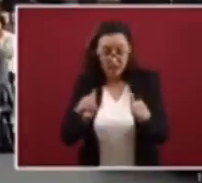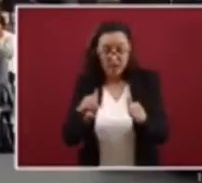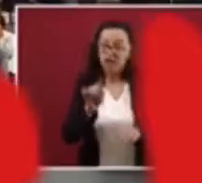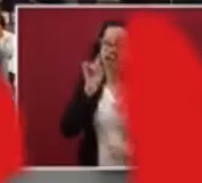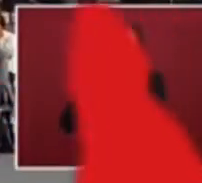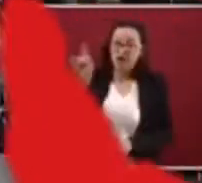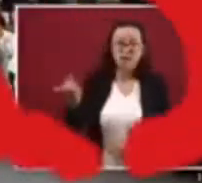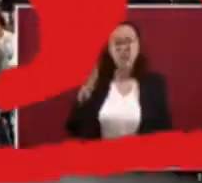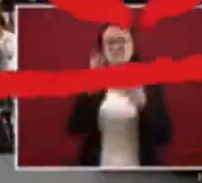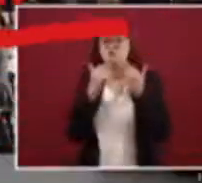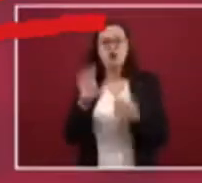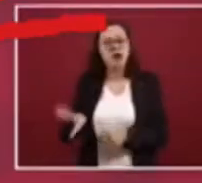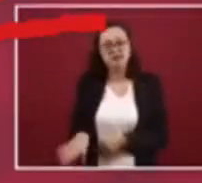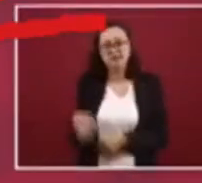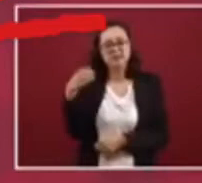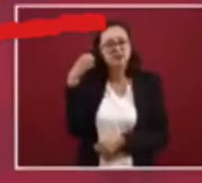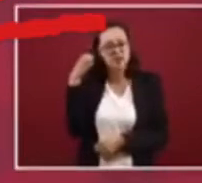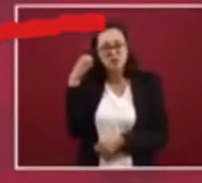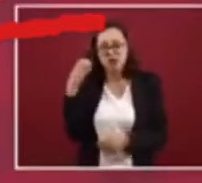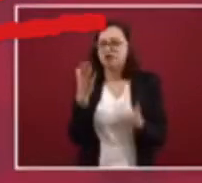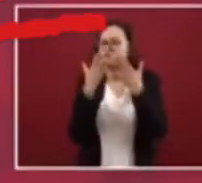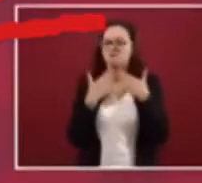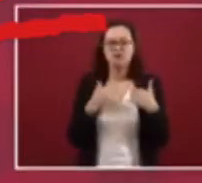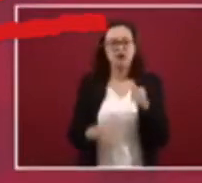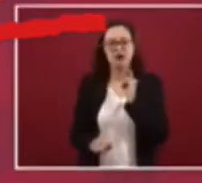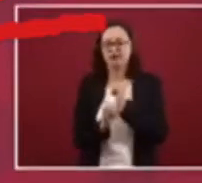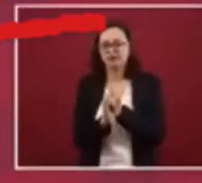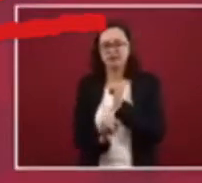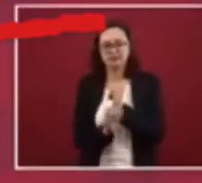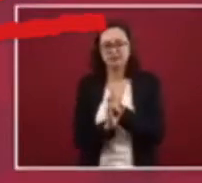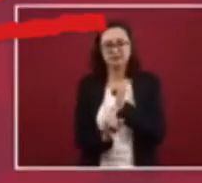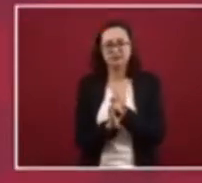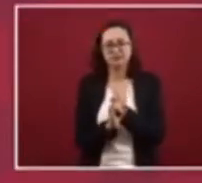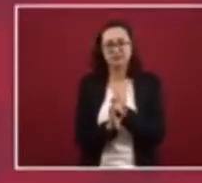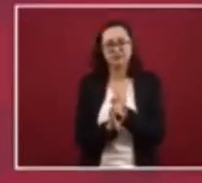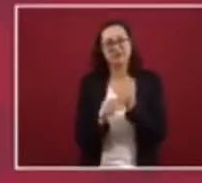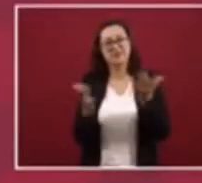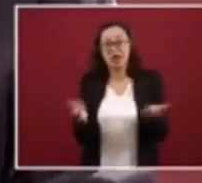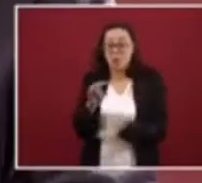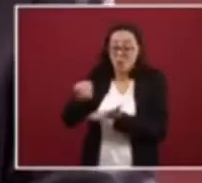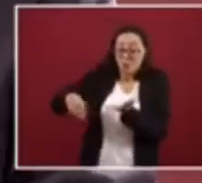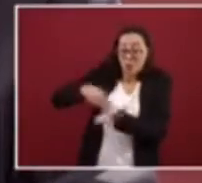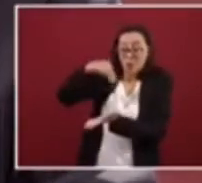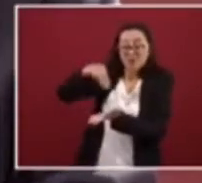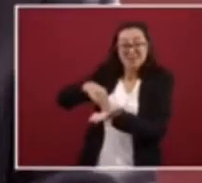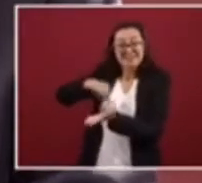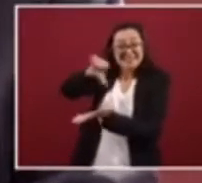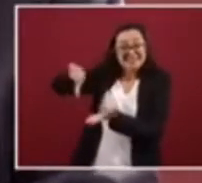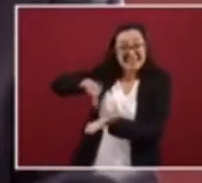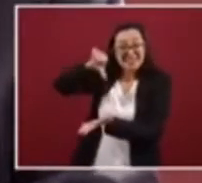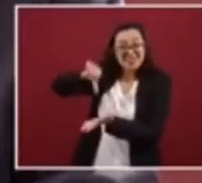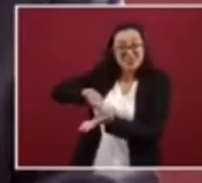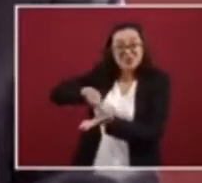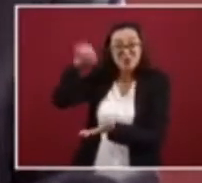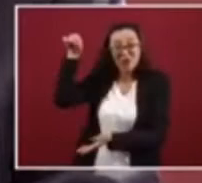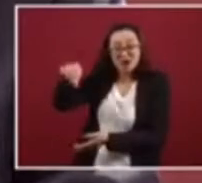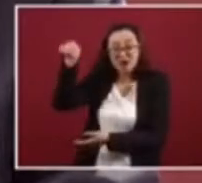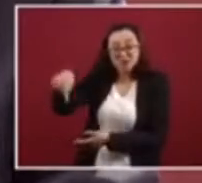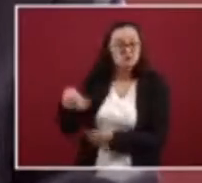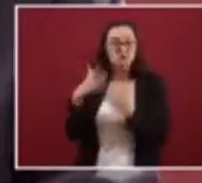No hay internet. Estoy hablando de la cabecera municipal.